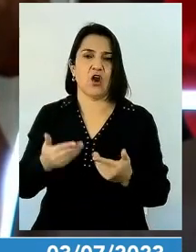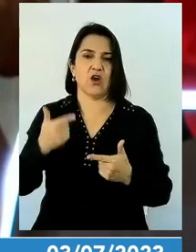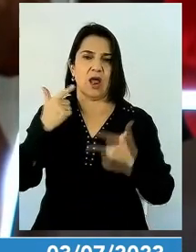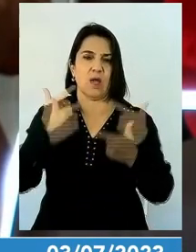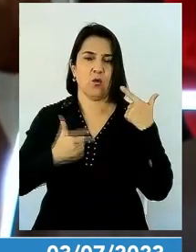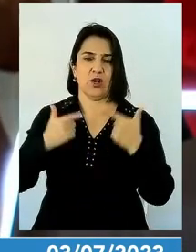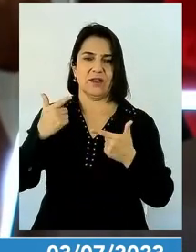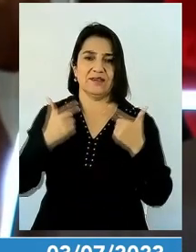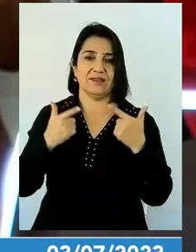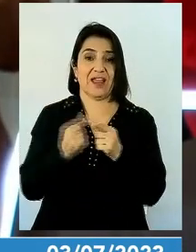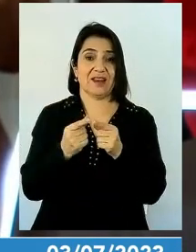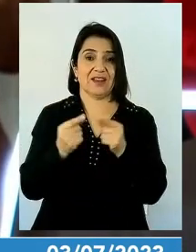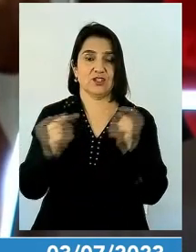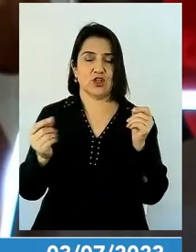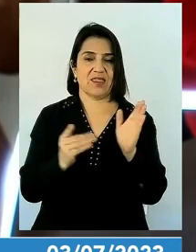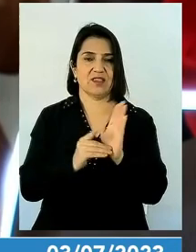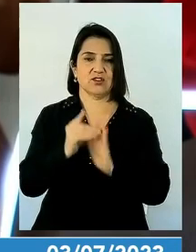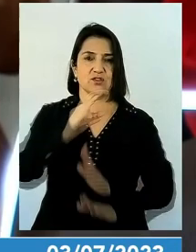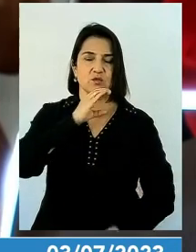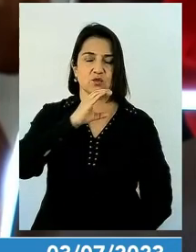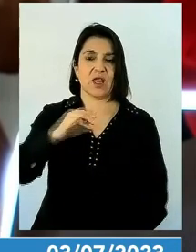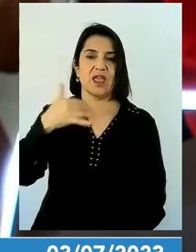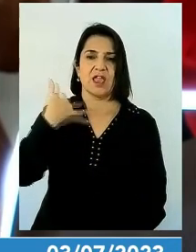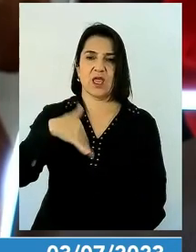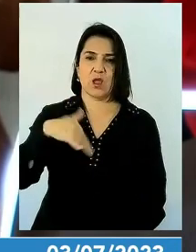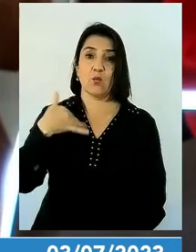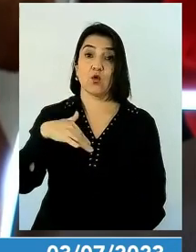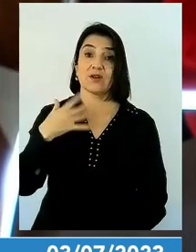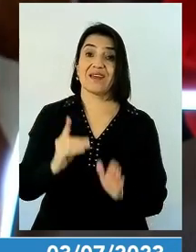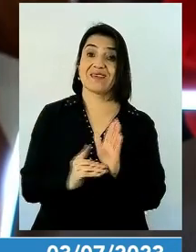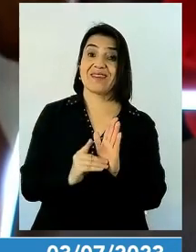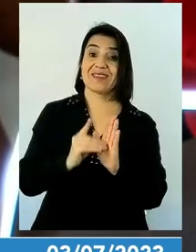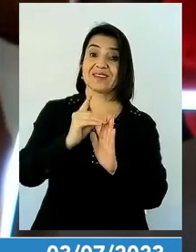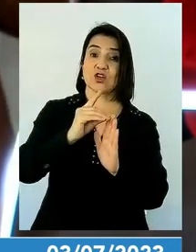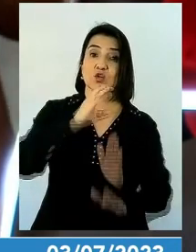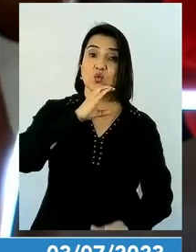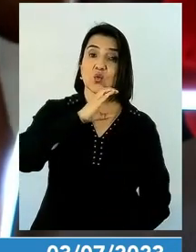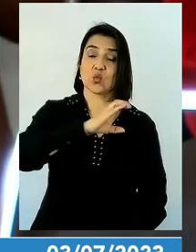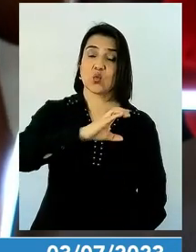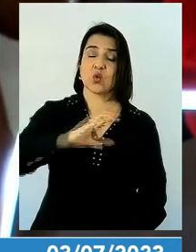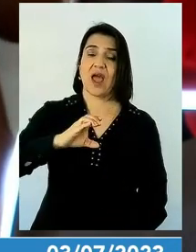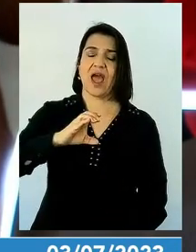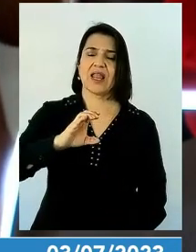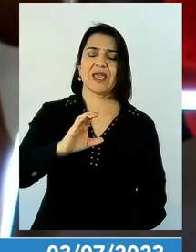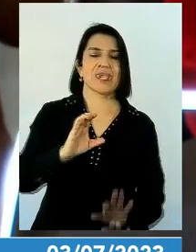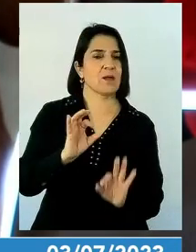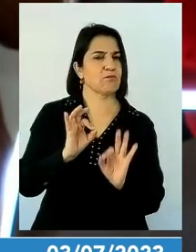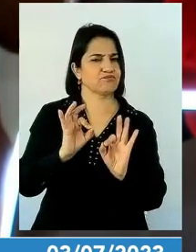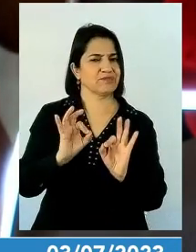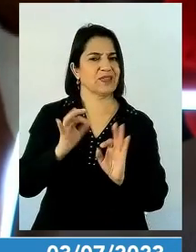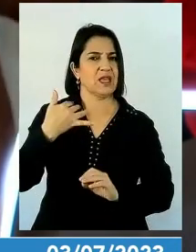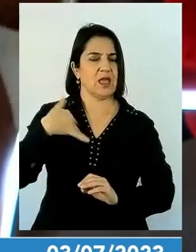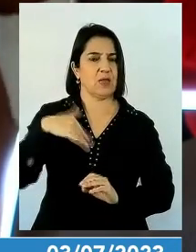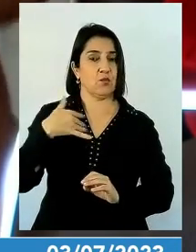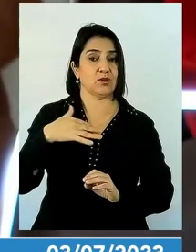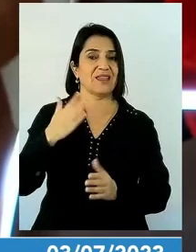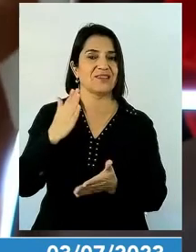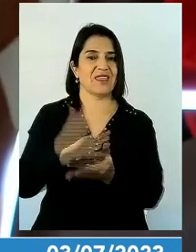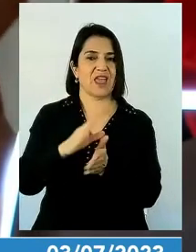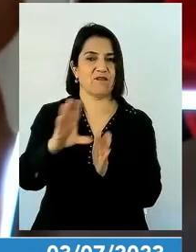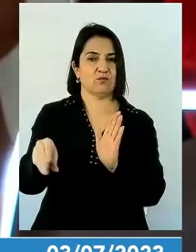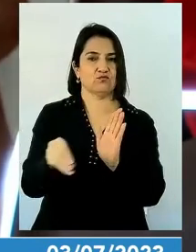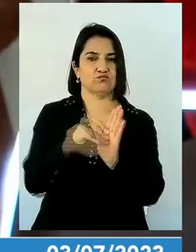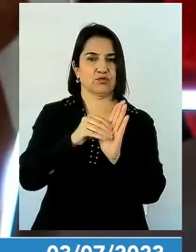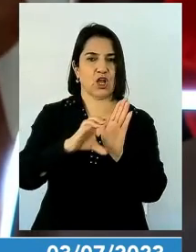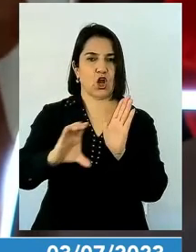Es importante que el concepto de desarrollo rural es esencial y debe quedar consagrado en la Constitución para que el